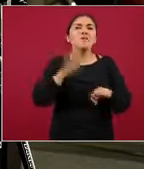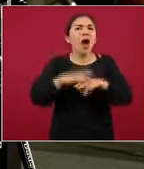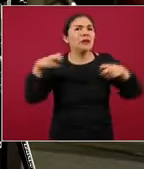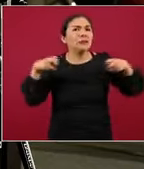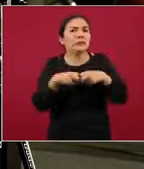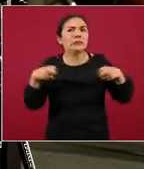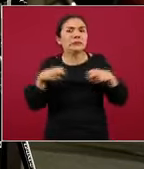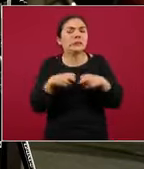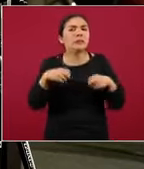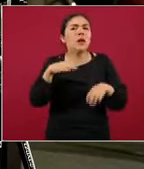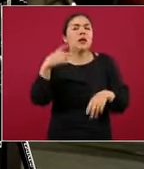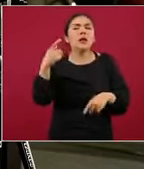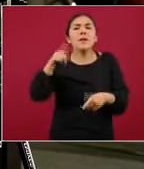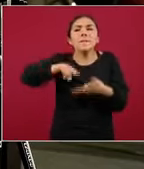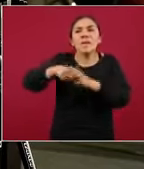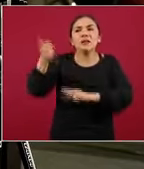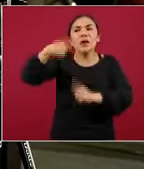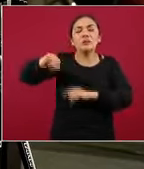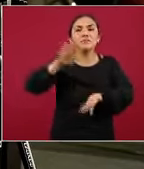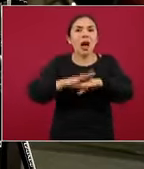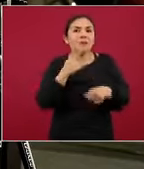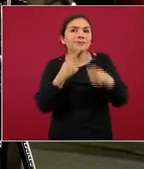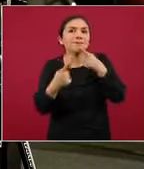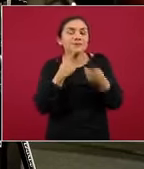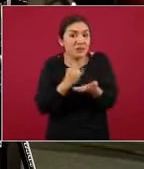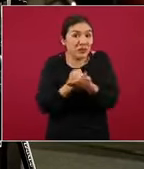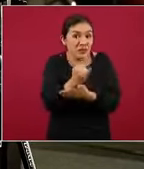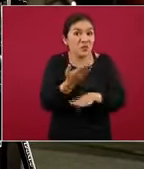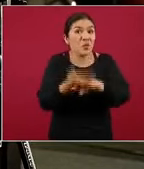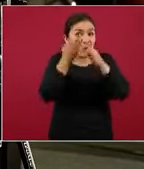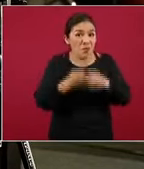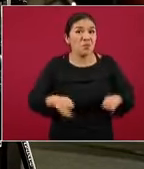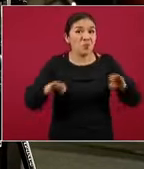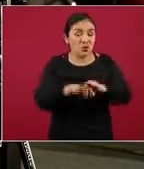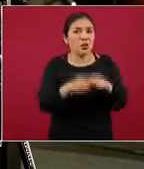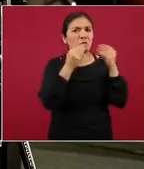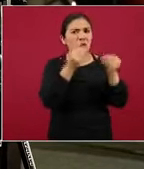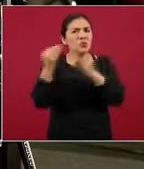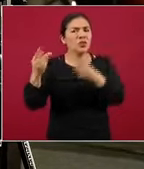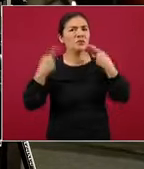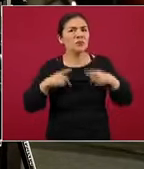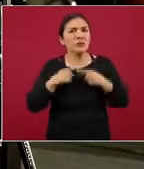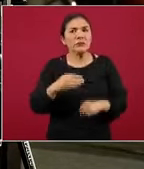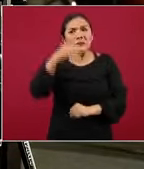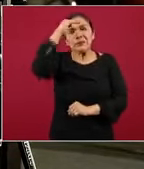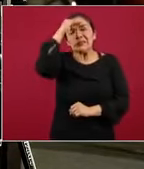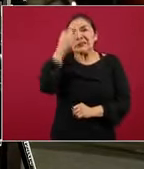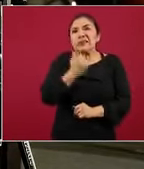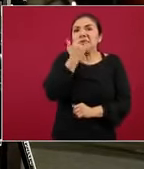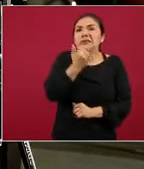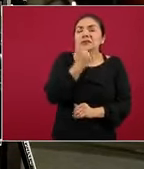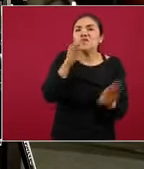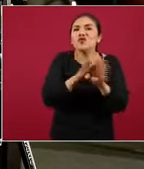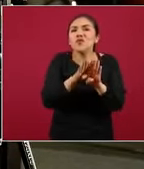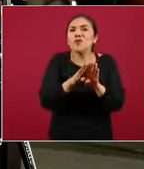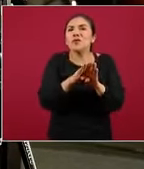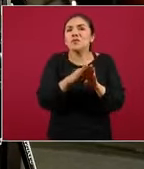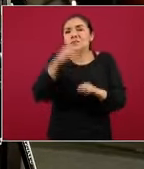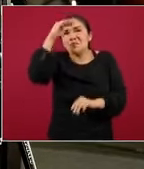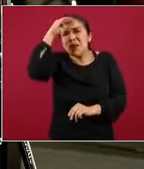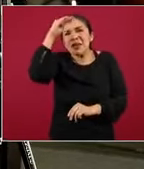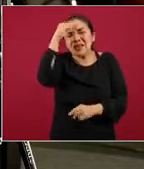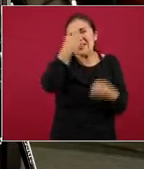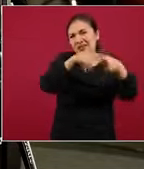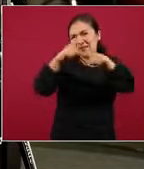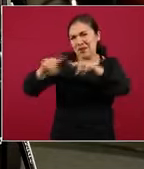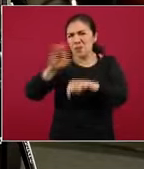han empezado a tomar decisiones muy importantes y mucha gente ha empezado a especular al respecto. No sé si pudiera